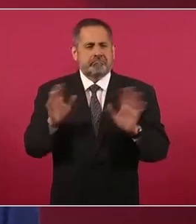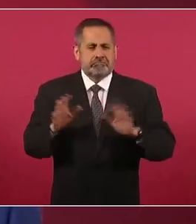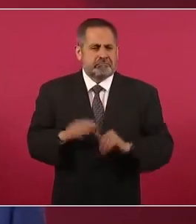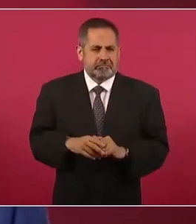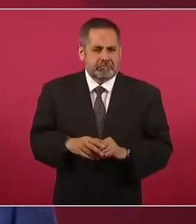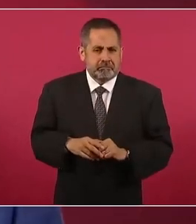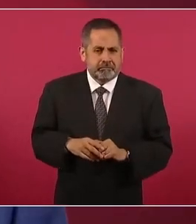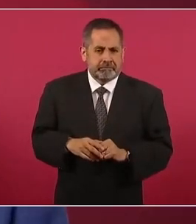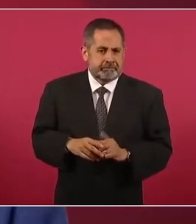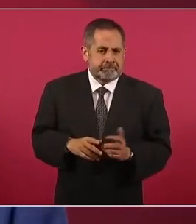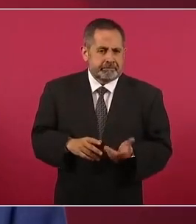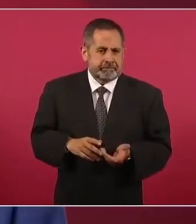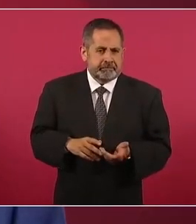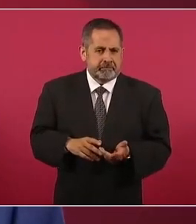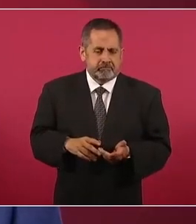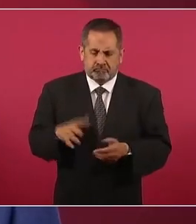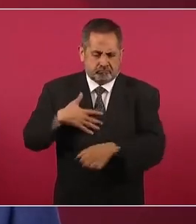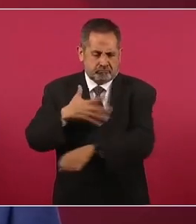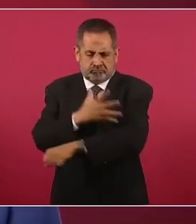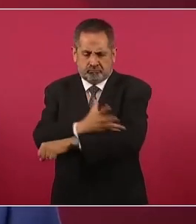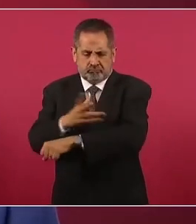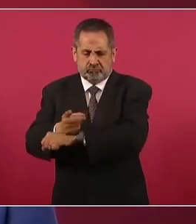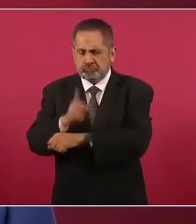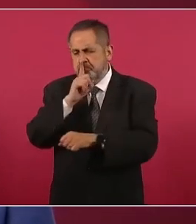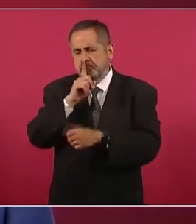ser honesto